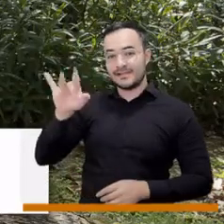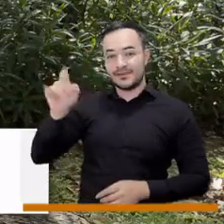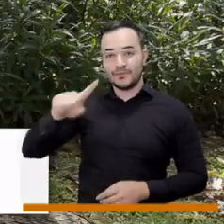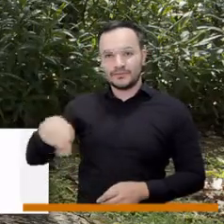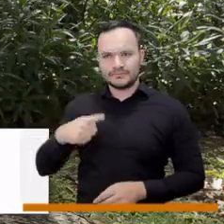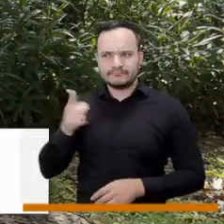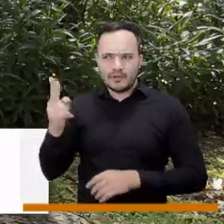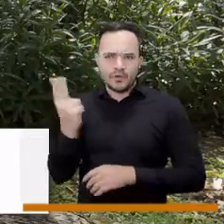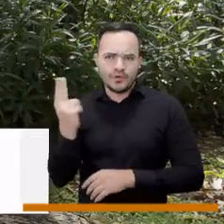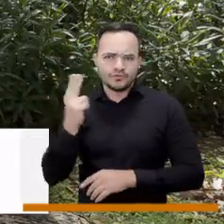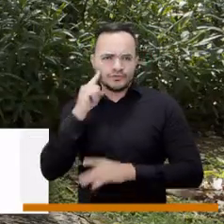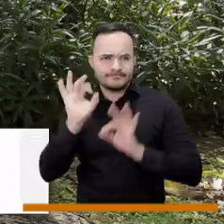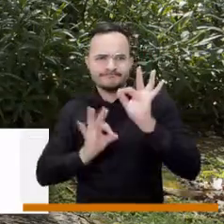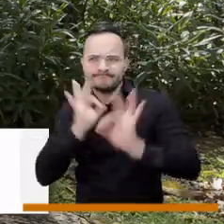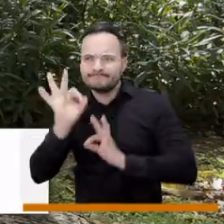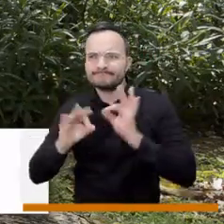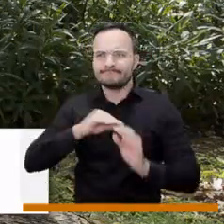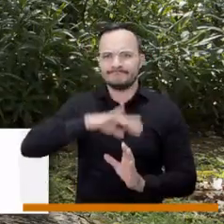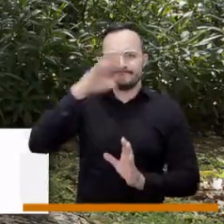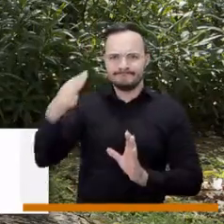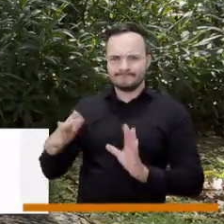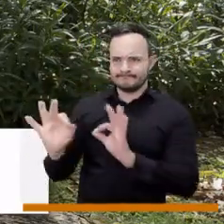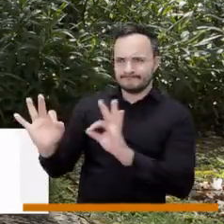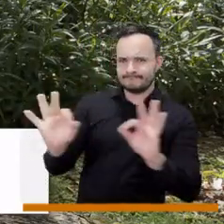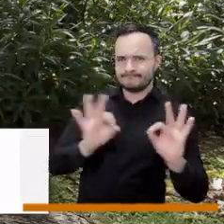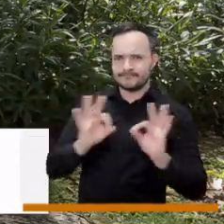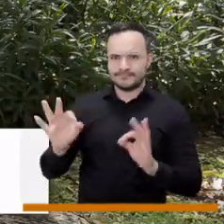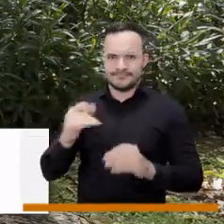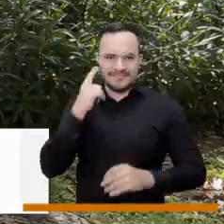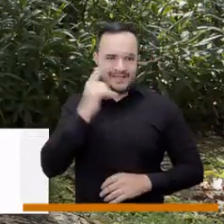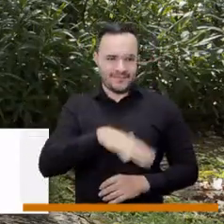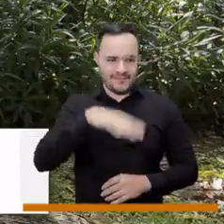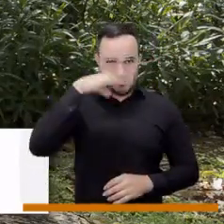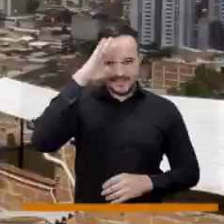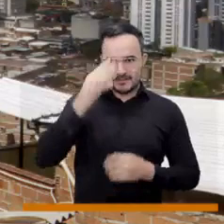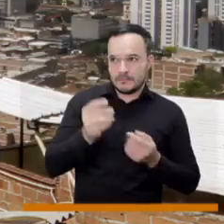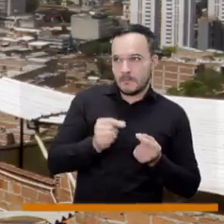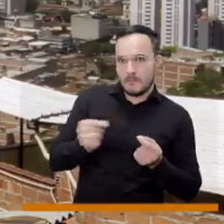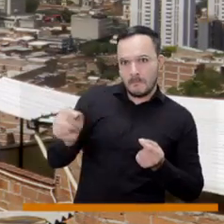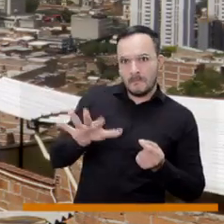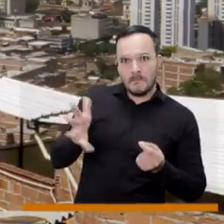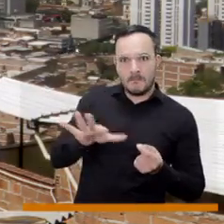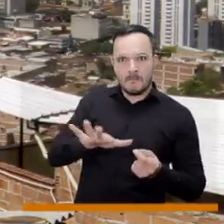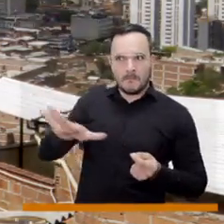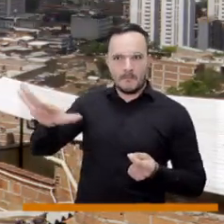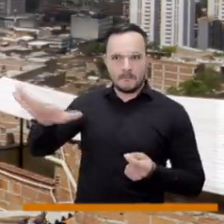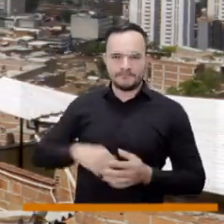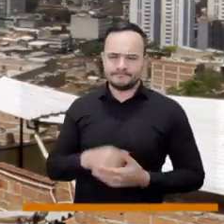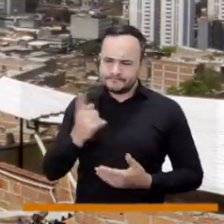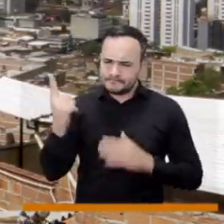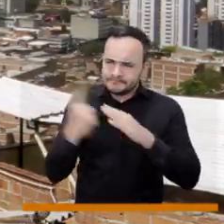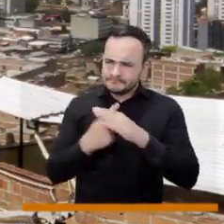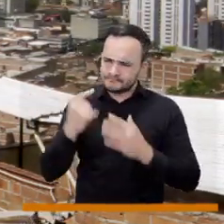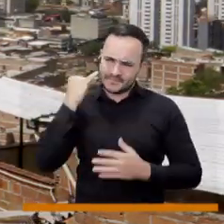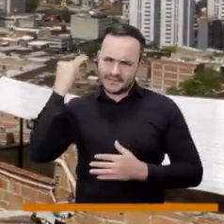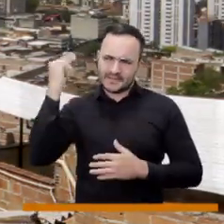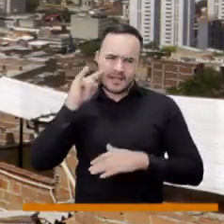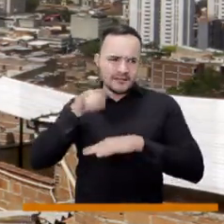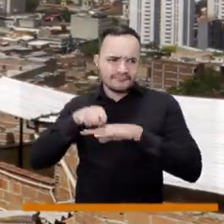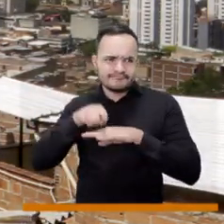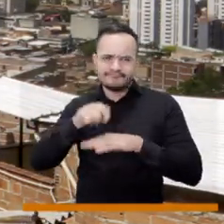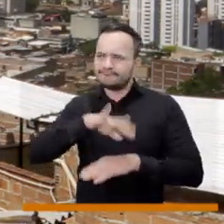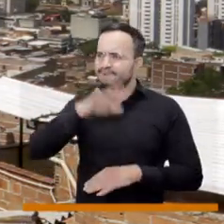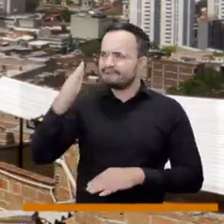lugar para que siga rebosante de vida a escasos metros del corazón de Medellín. Ricardo, ¿de dónde nació esa pasión por